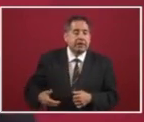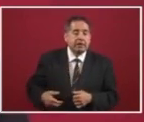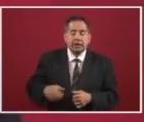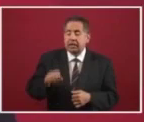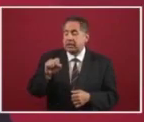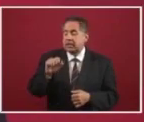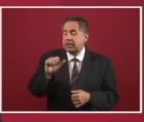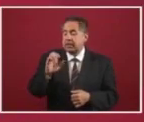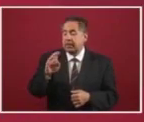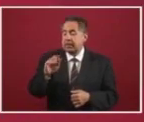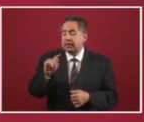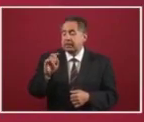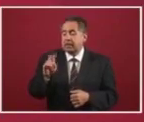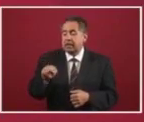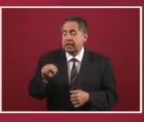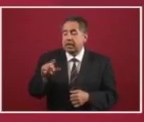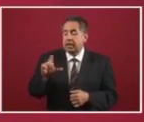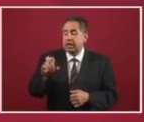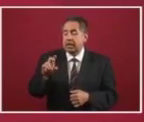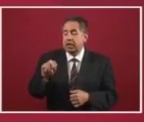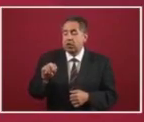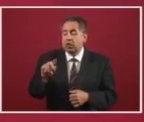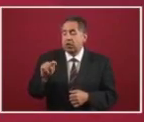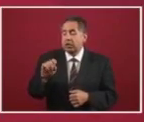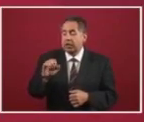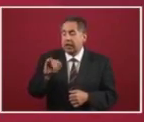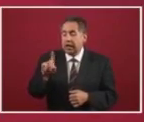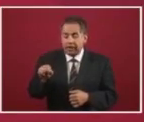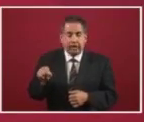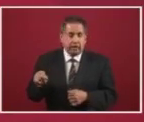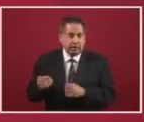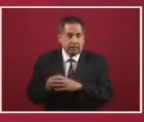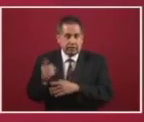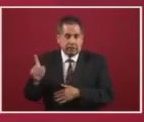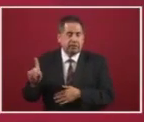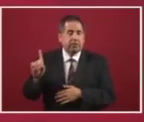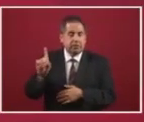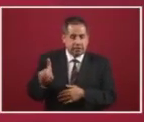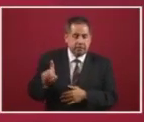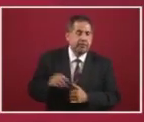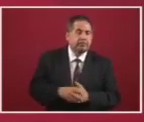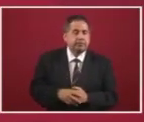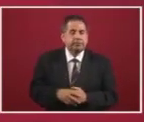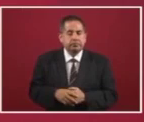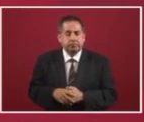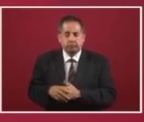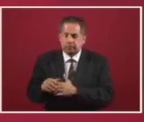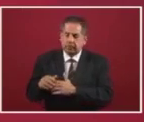Termina el gobierno de Juárez y es electo